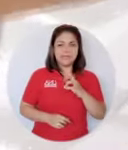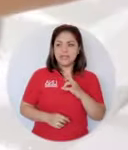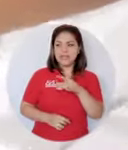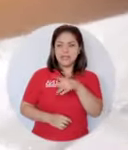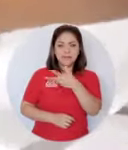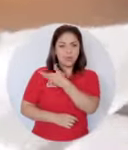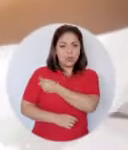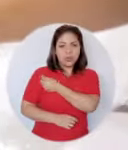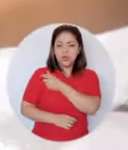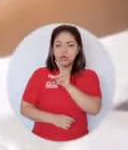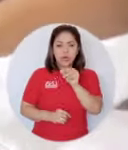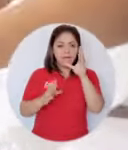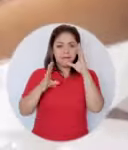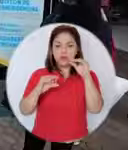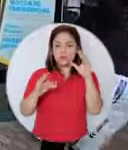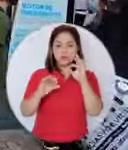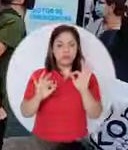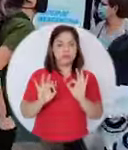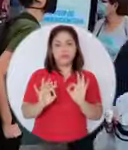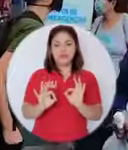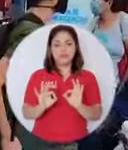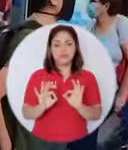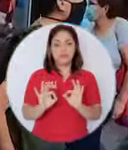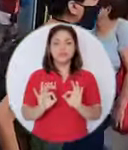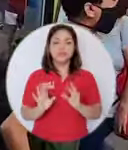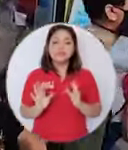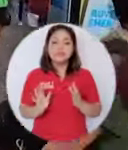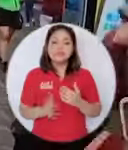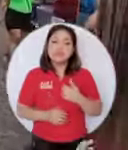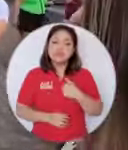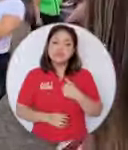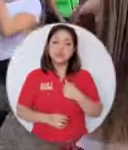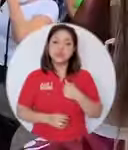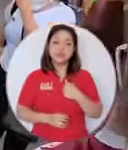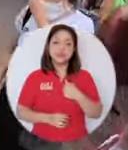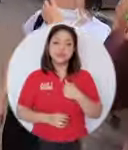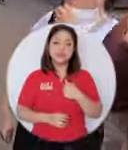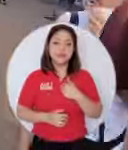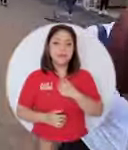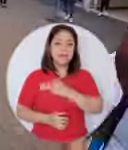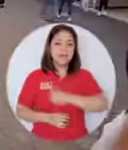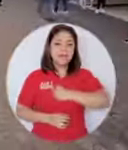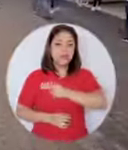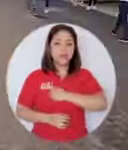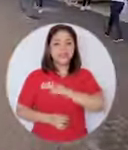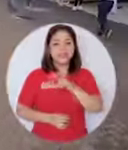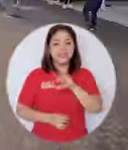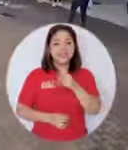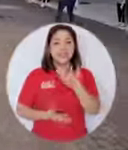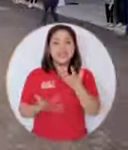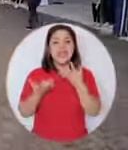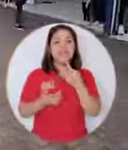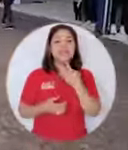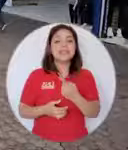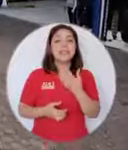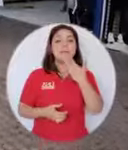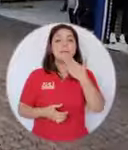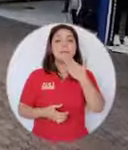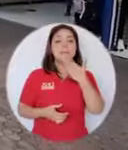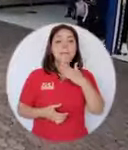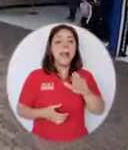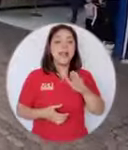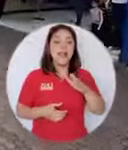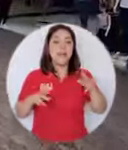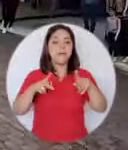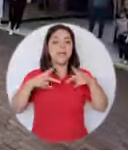a la vacuna. Yo temía que me regañaras si yo decía mala prensa vos como